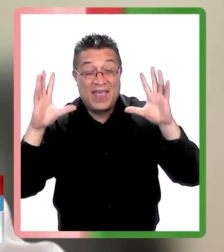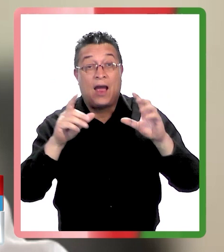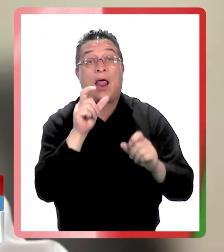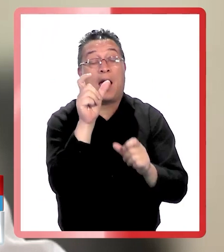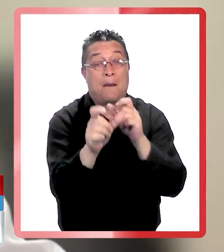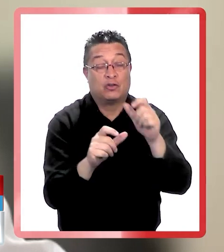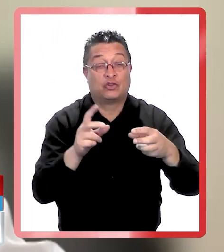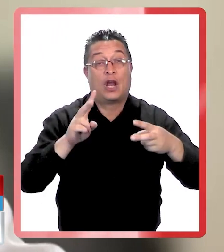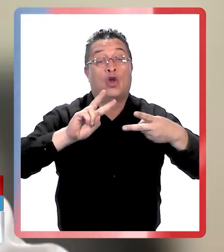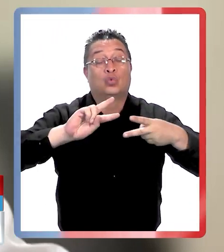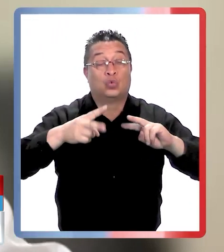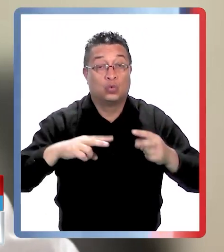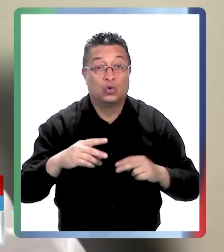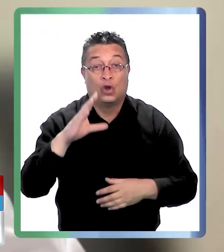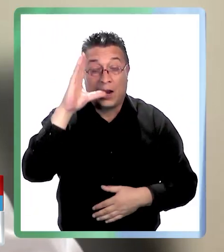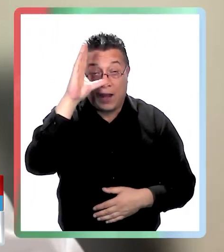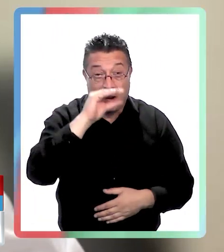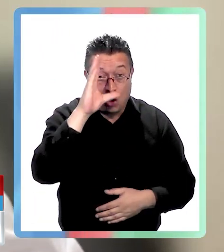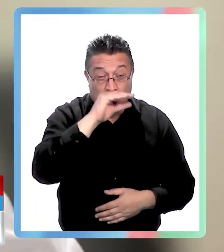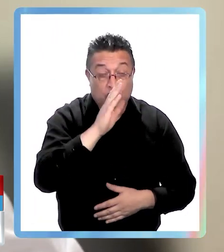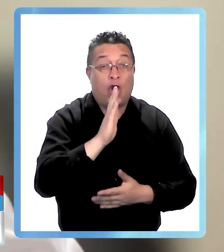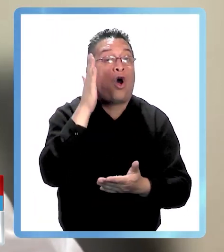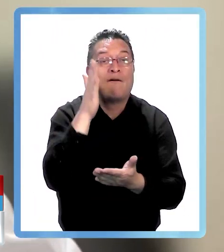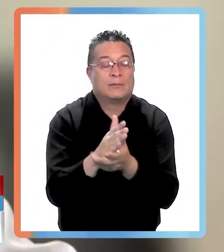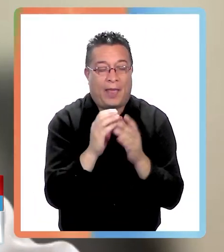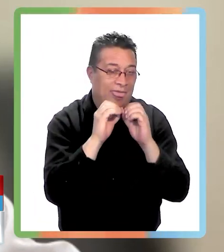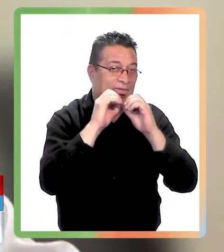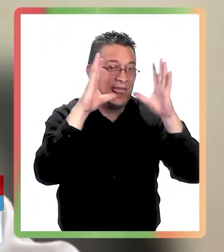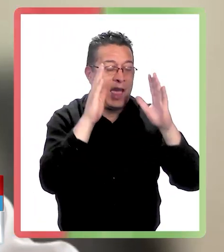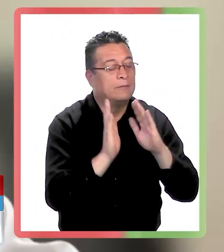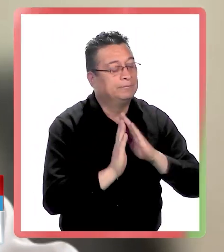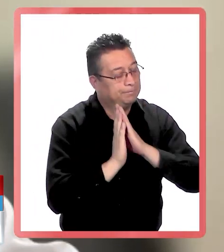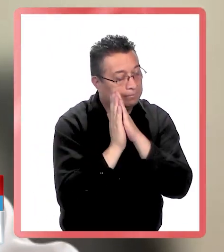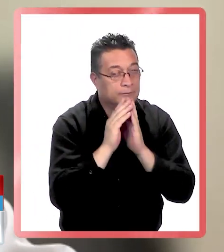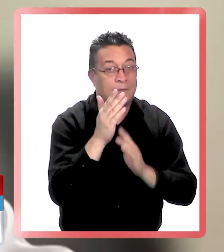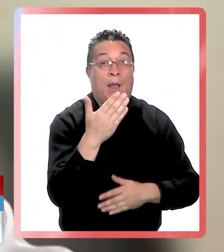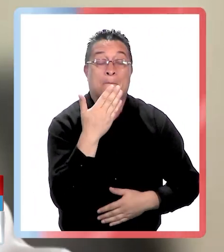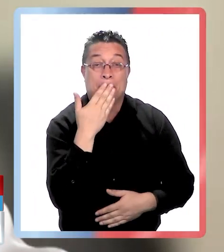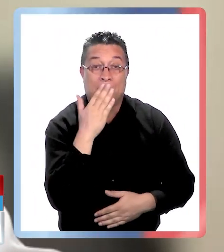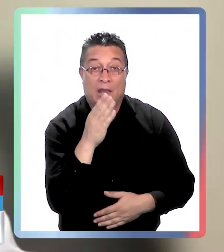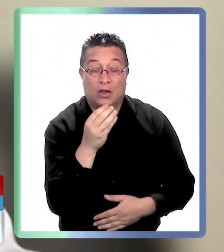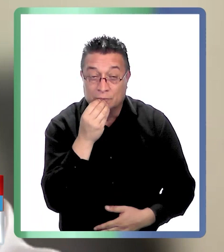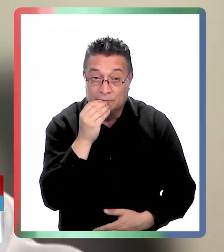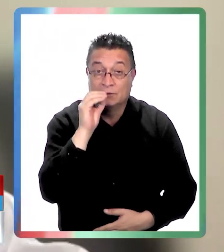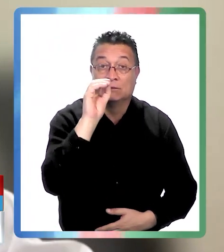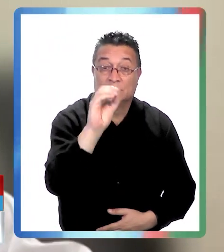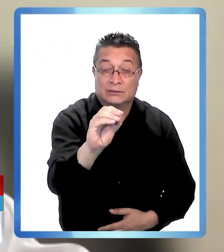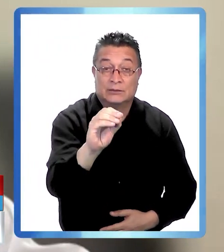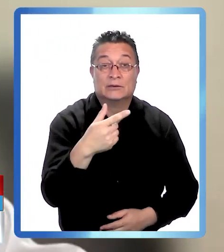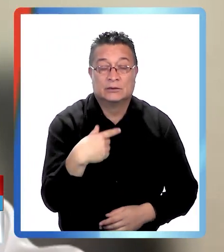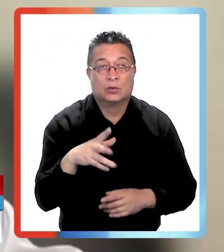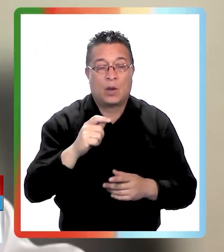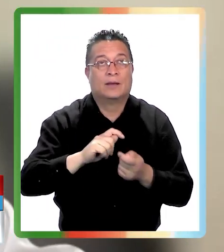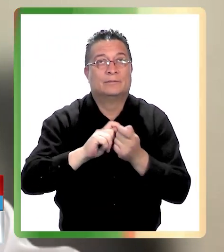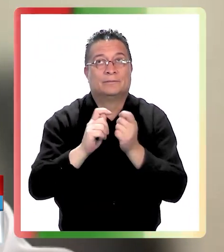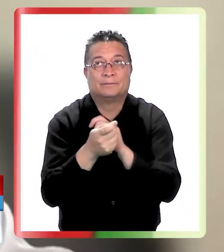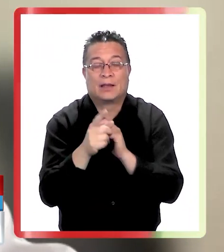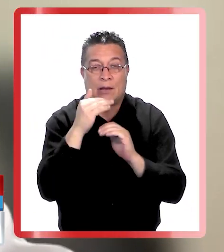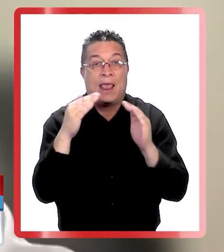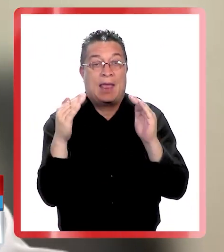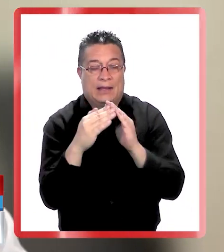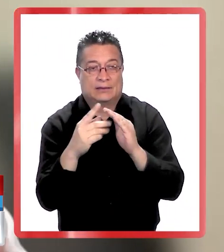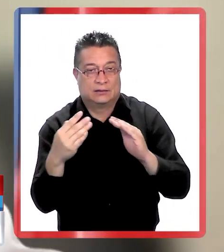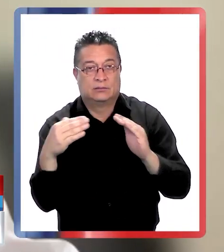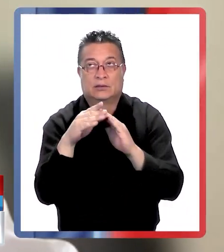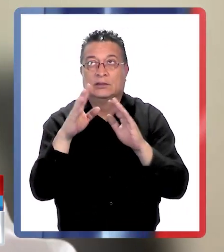ejemplo, las personas que hacen turnos de noche que obligatoriamente tienen que dormir durante el día, se les recomienda ponerse en el fondo en una situación de dormir, o sea, llegar